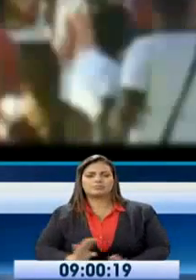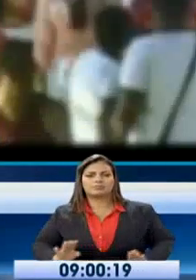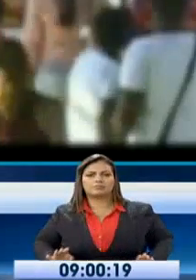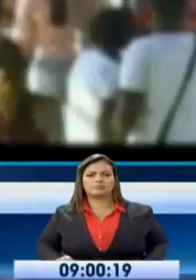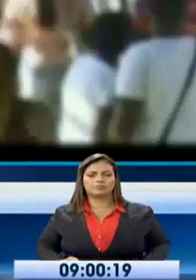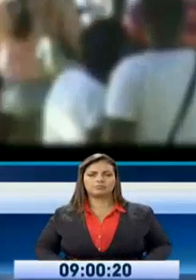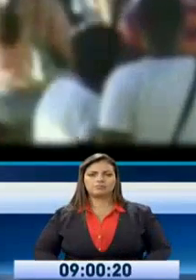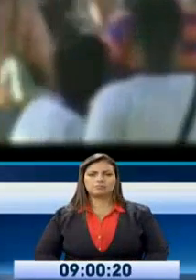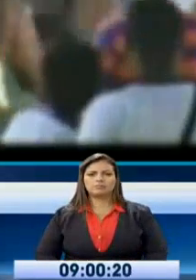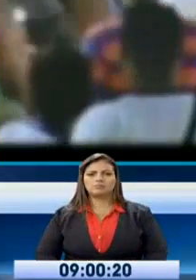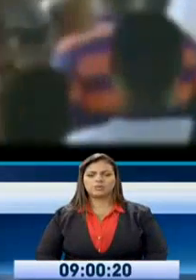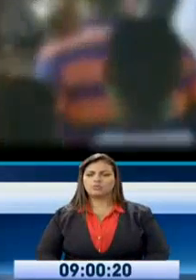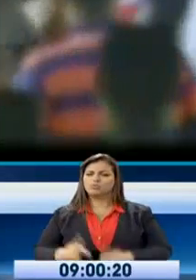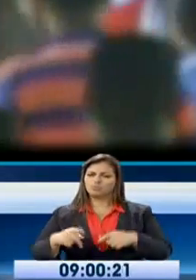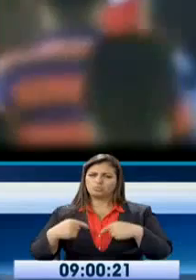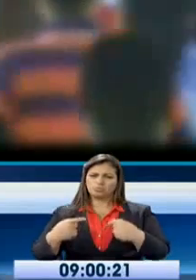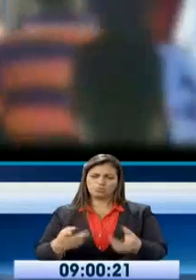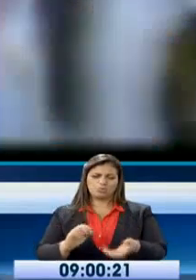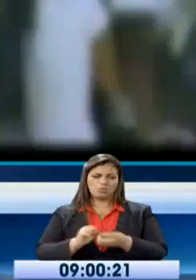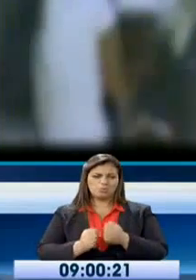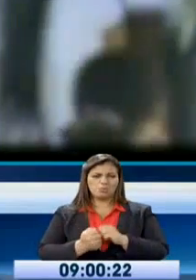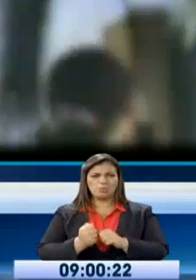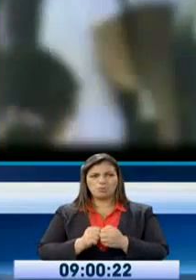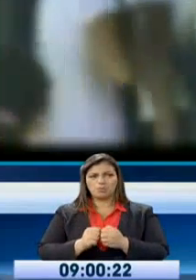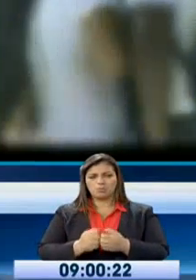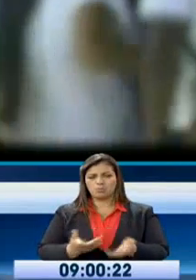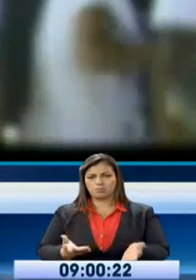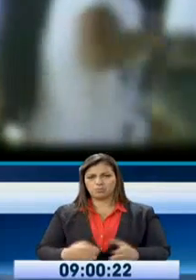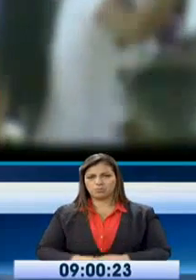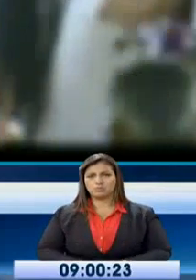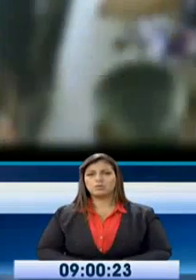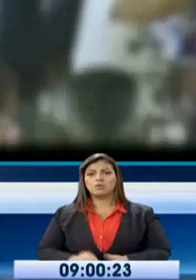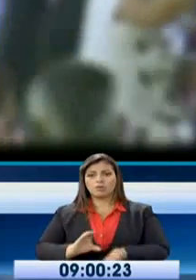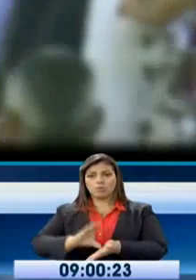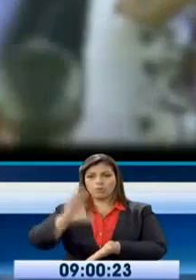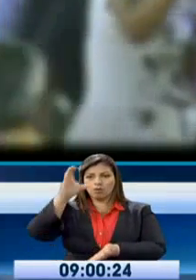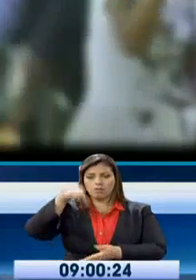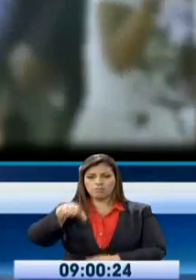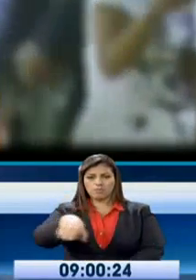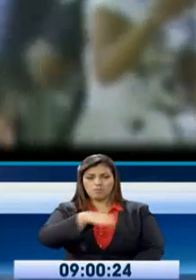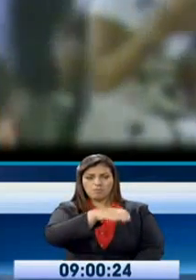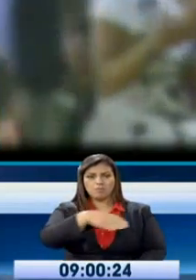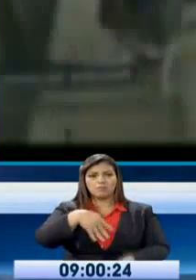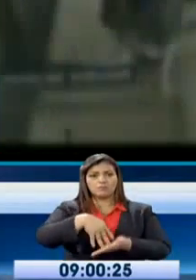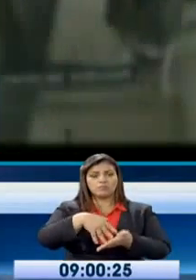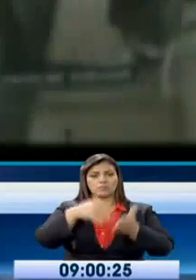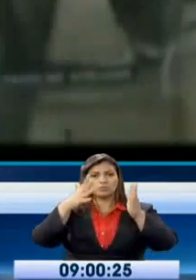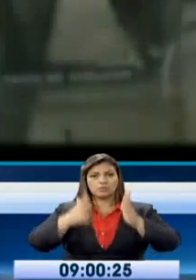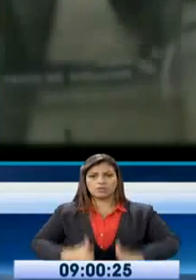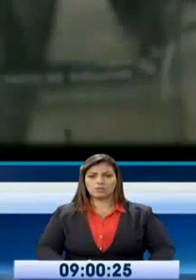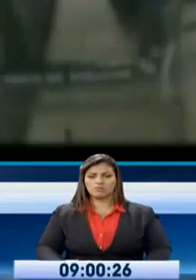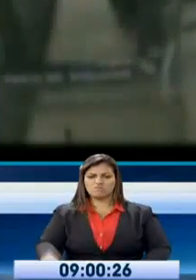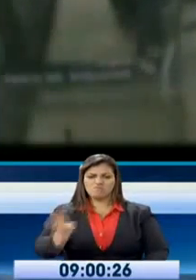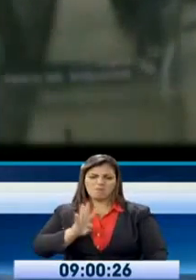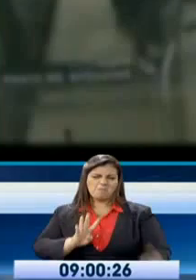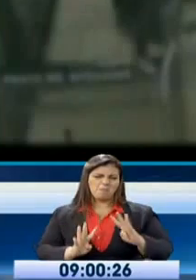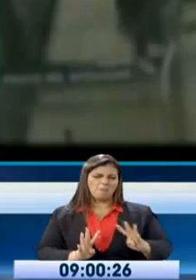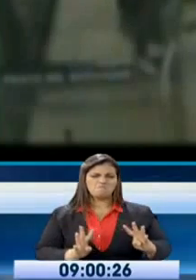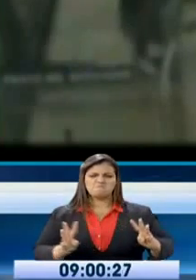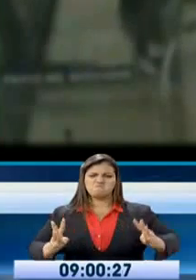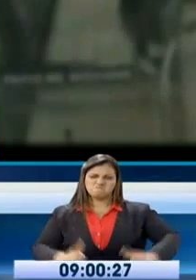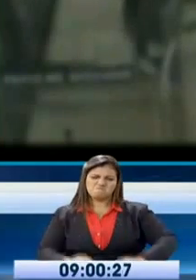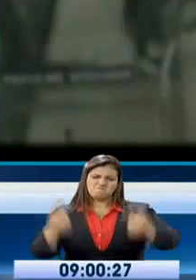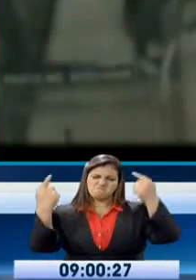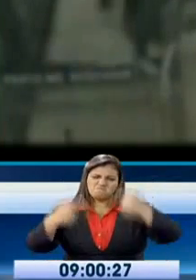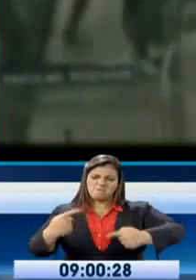hace la mayoría de los días que son problemas que se suceden entre estudiantes de varios colegios. ¿Qué cree que se debería hacer? Claro, tener más control aquí.